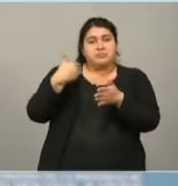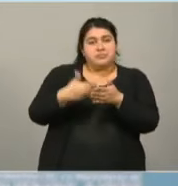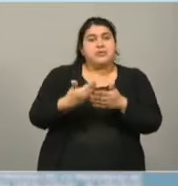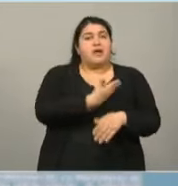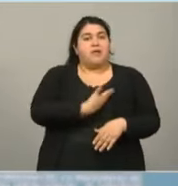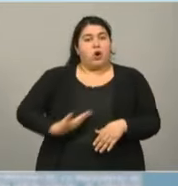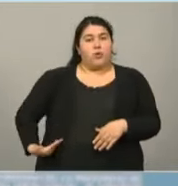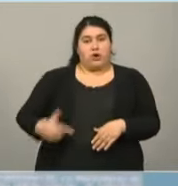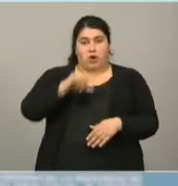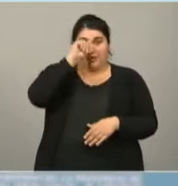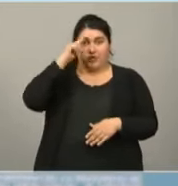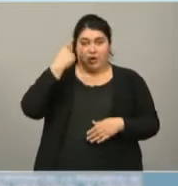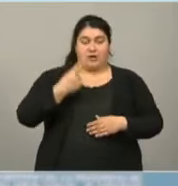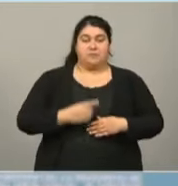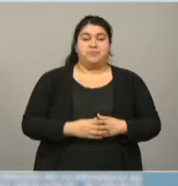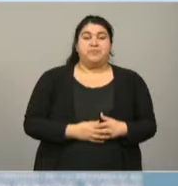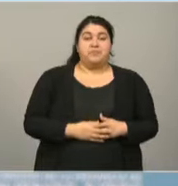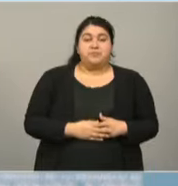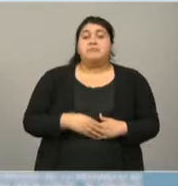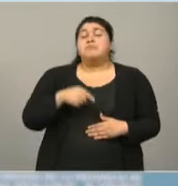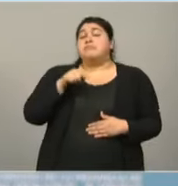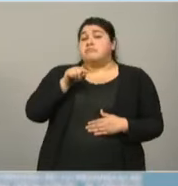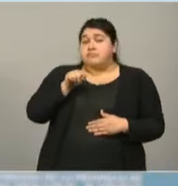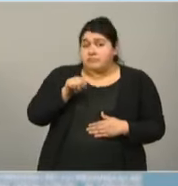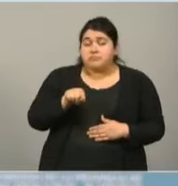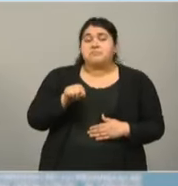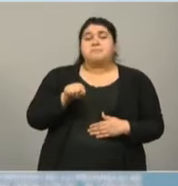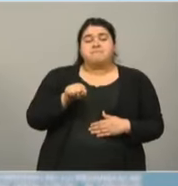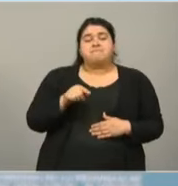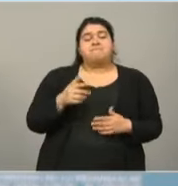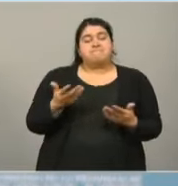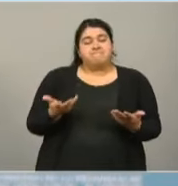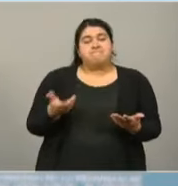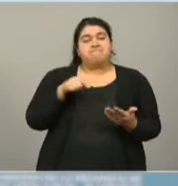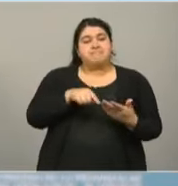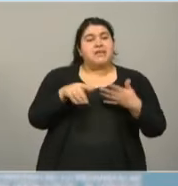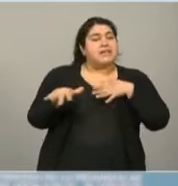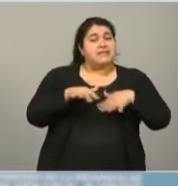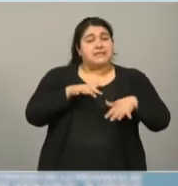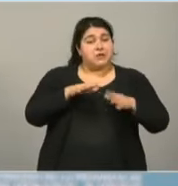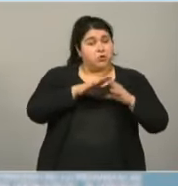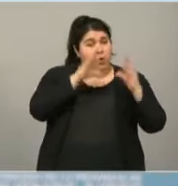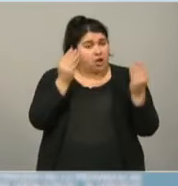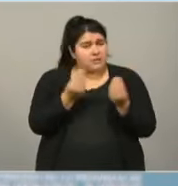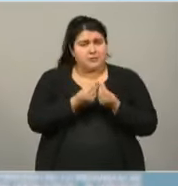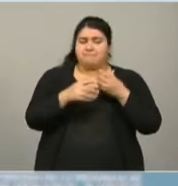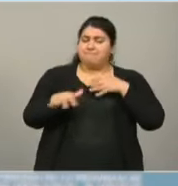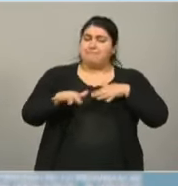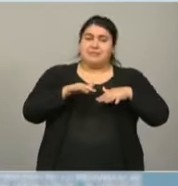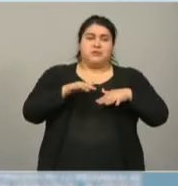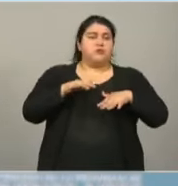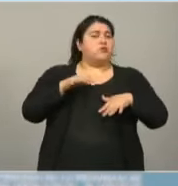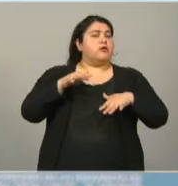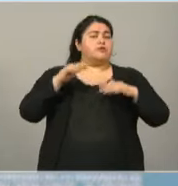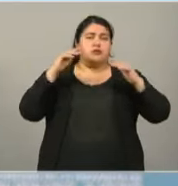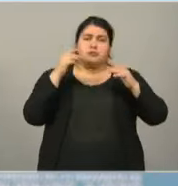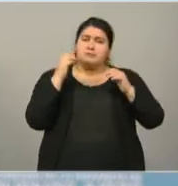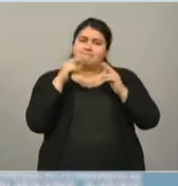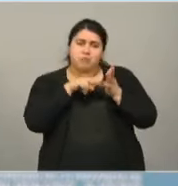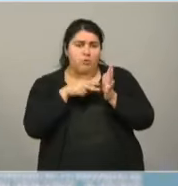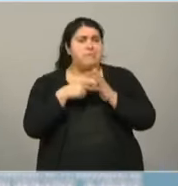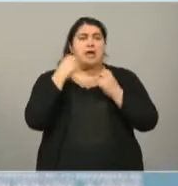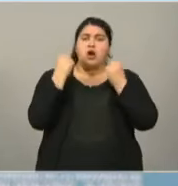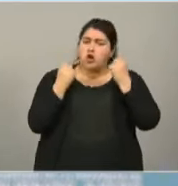gobierno nacional En ese sentido lógicamente esta situación de crisis de recesión muy